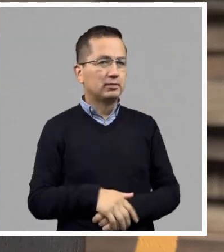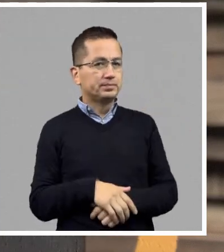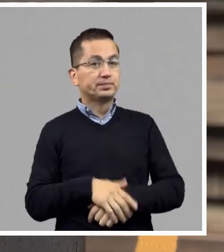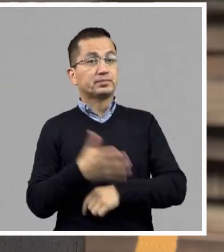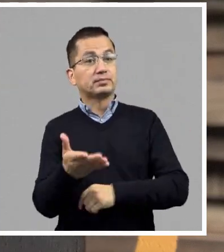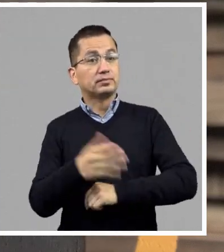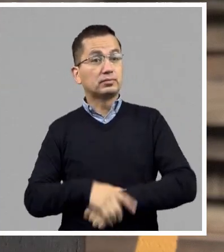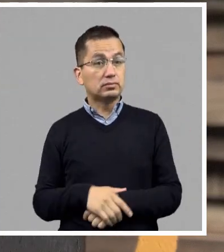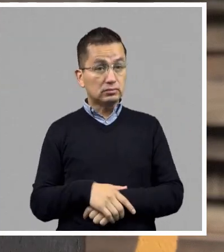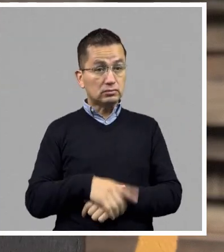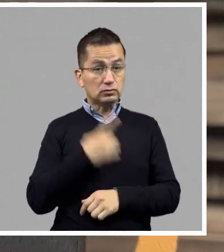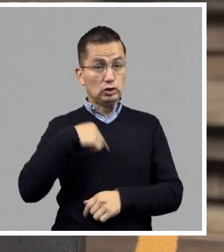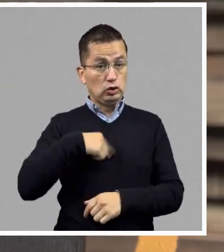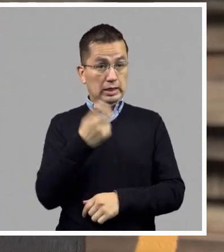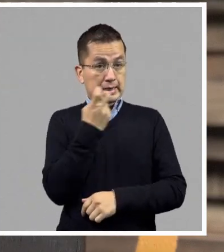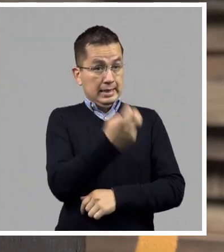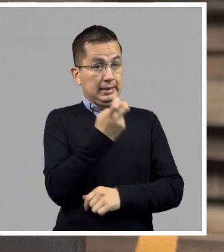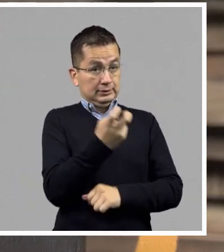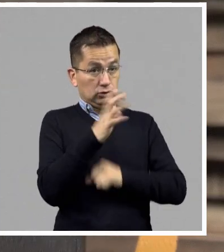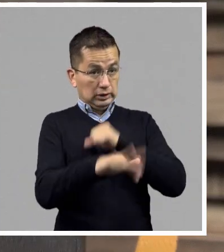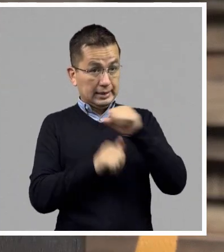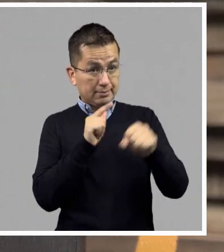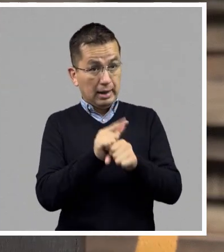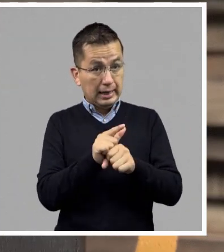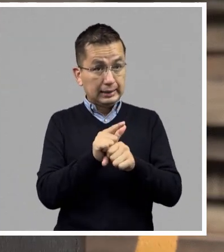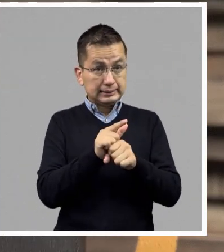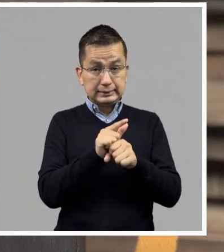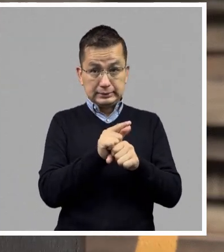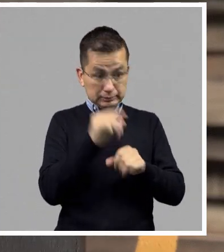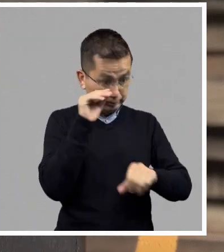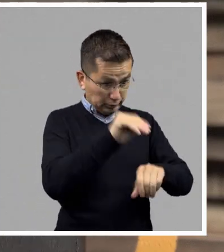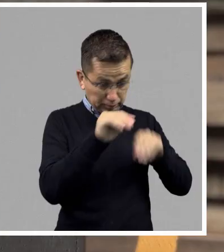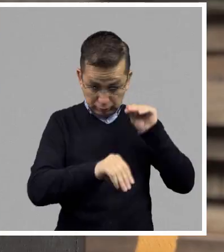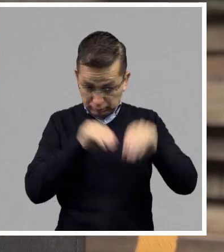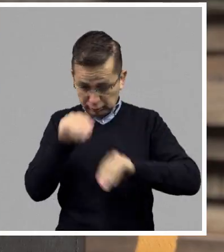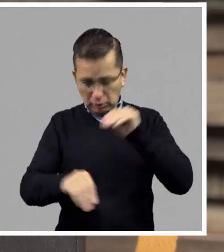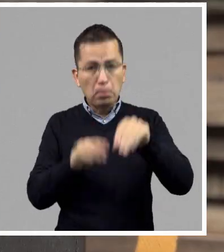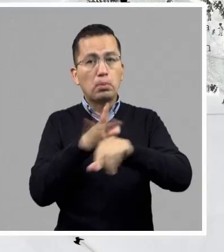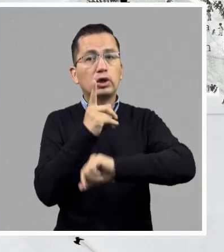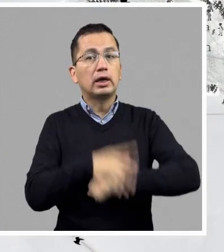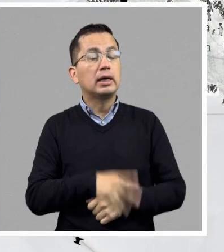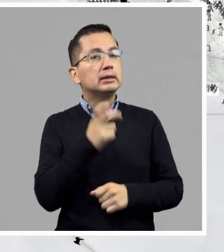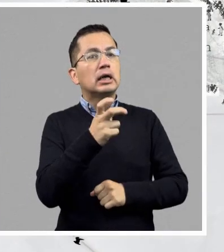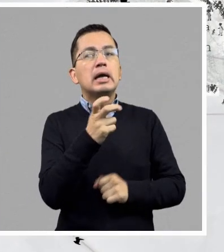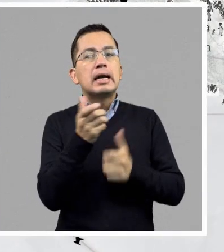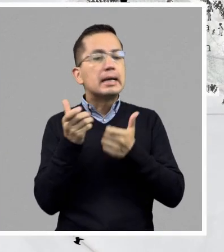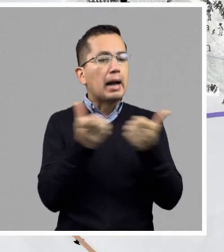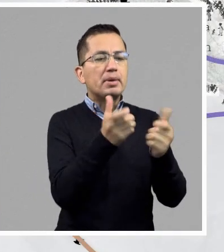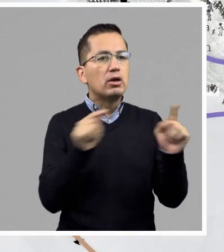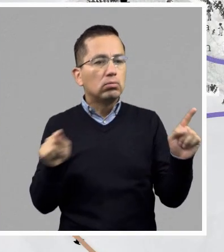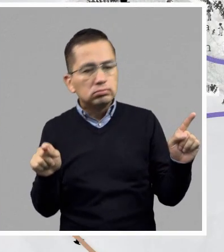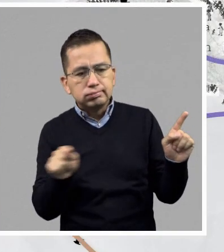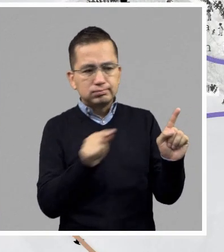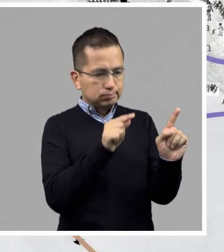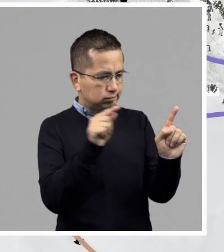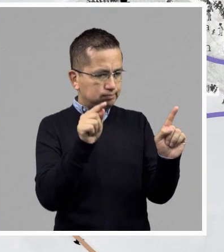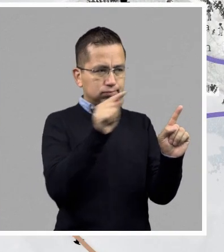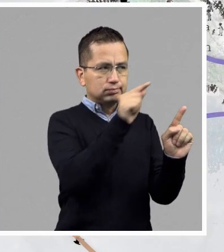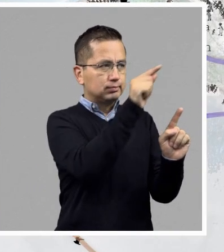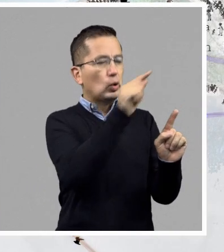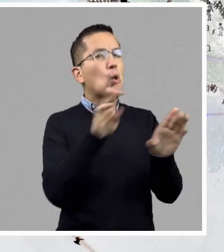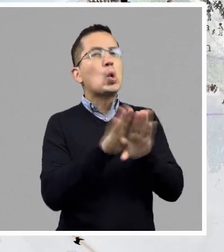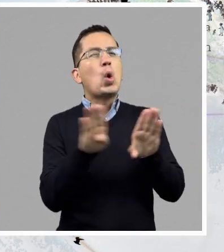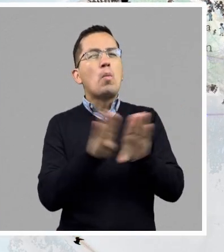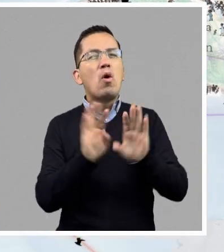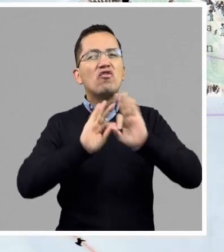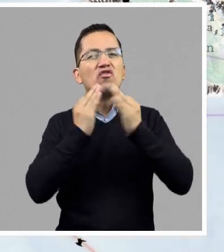entonces Por qué escogimos a esas especies animales en particular porque la ruta era bonita Porque porque nos gustaba cómo se